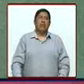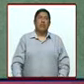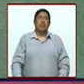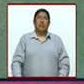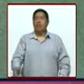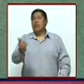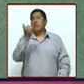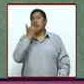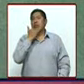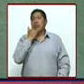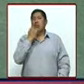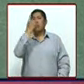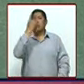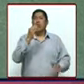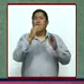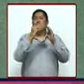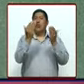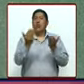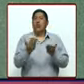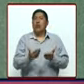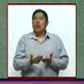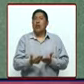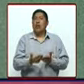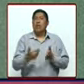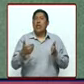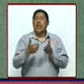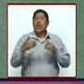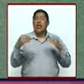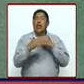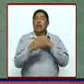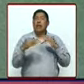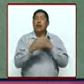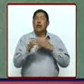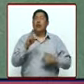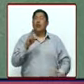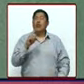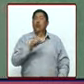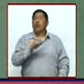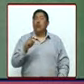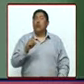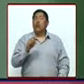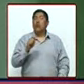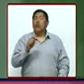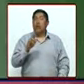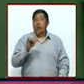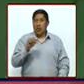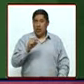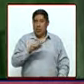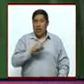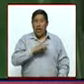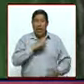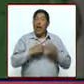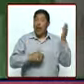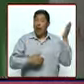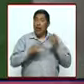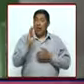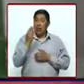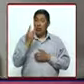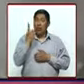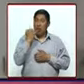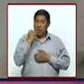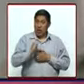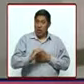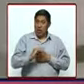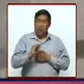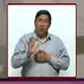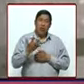El hecho ocurrió en una unidad educativa que está ubicada sobre la avenida Capitán Víctor Ustaris, justamente en el baño de esta unidad educativa, cuando una menor